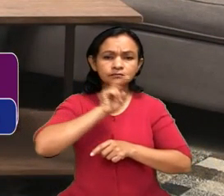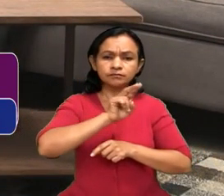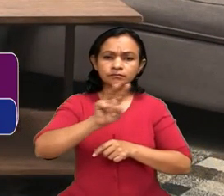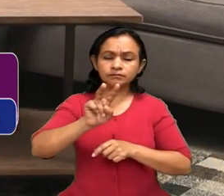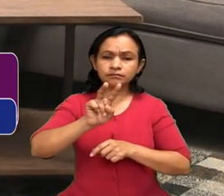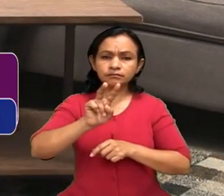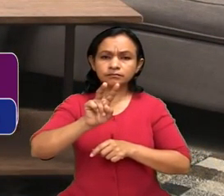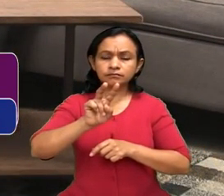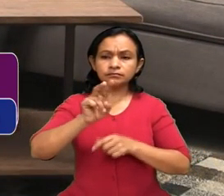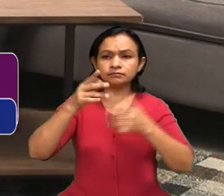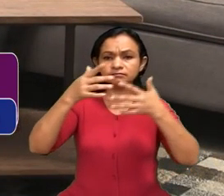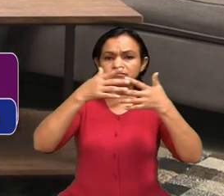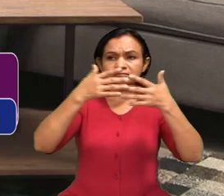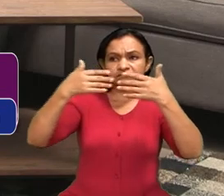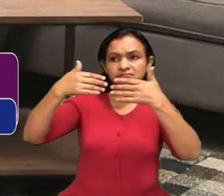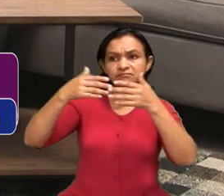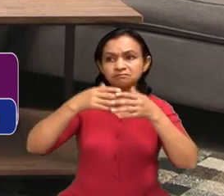de Nicaragua,